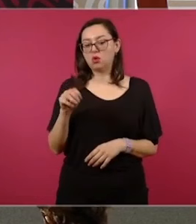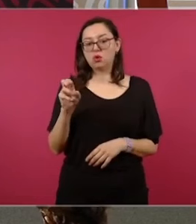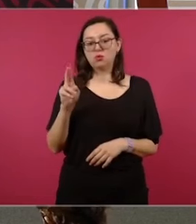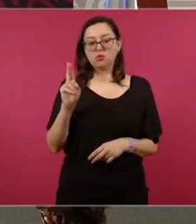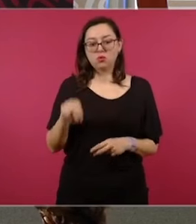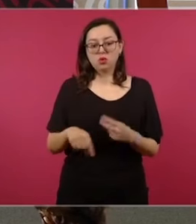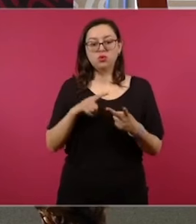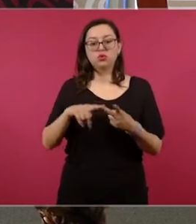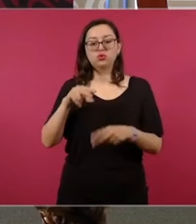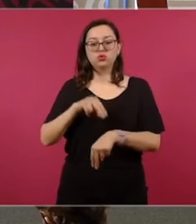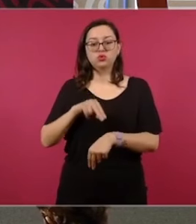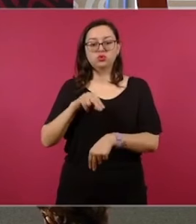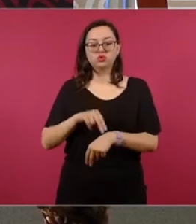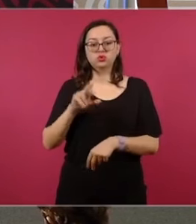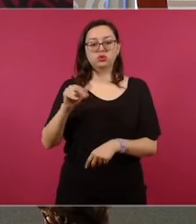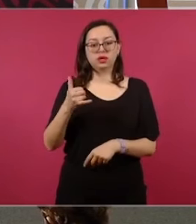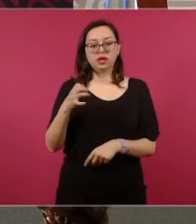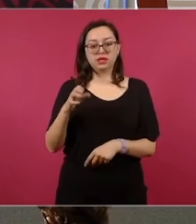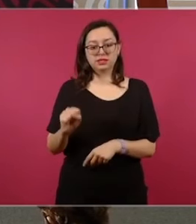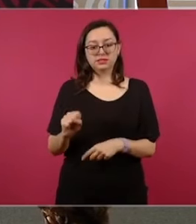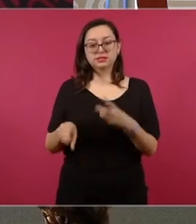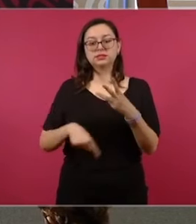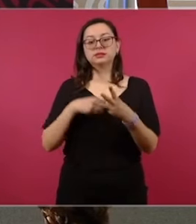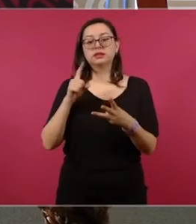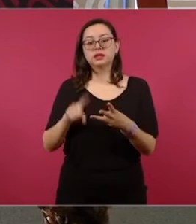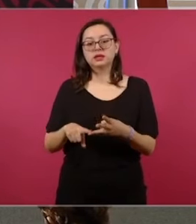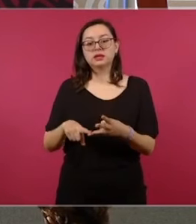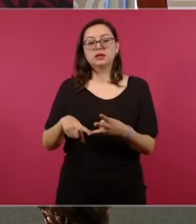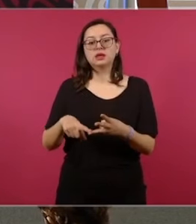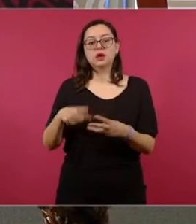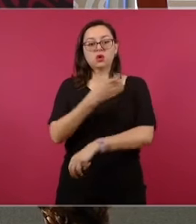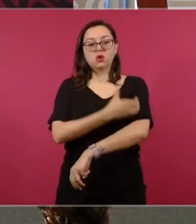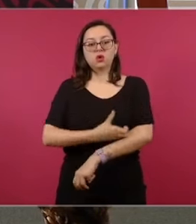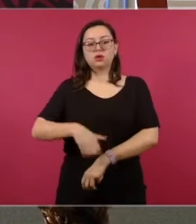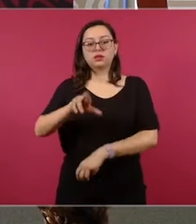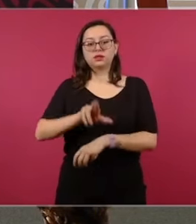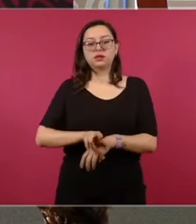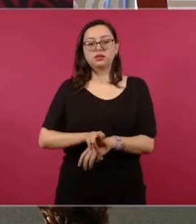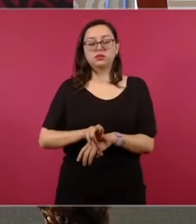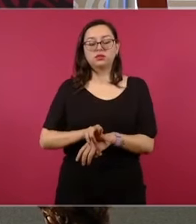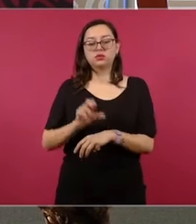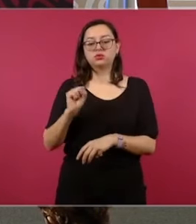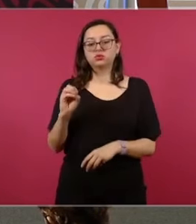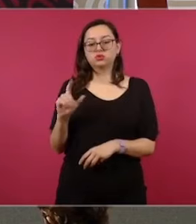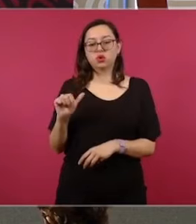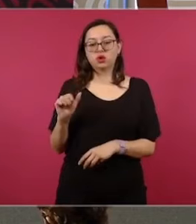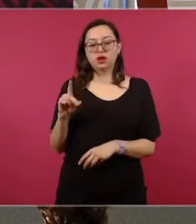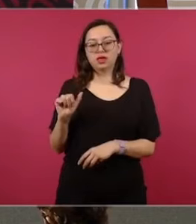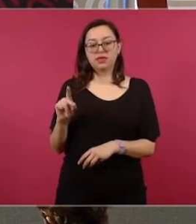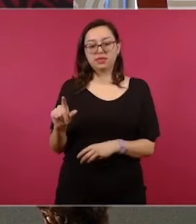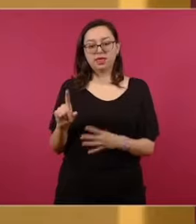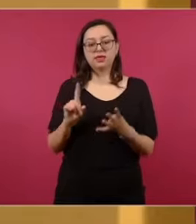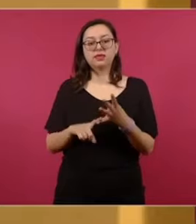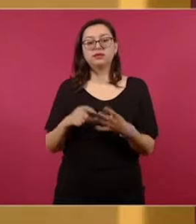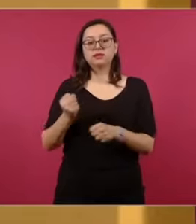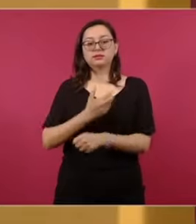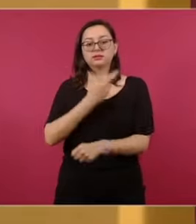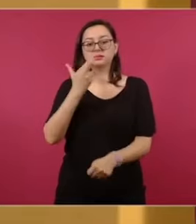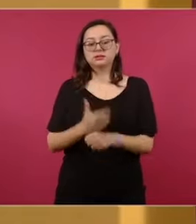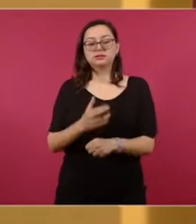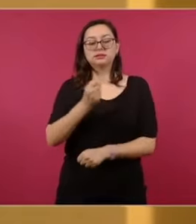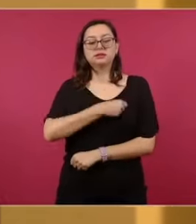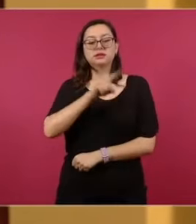Comisión Presidencial, también está la coordinadora estatal, la doctora Soledad Zárate, la secretaria de Salud, Alma Velasco, y Nancy